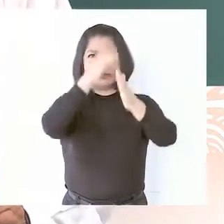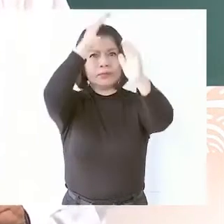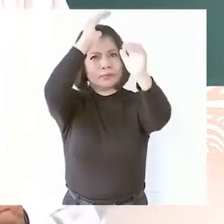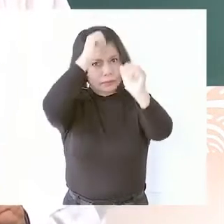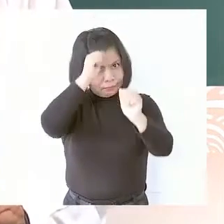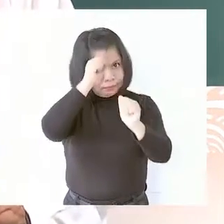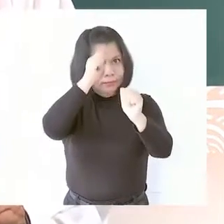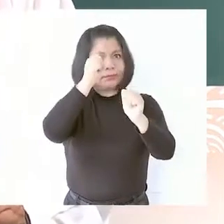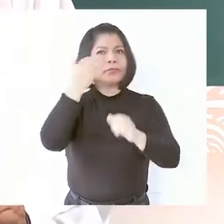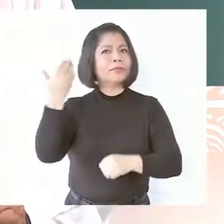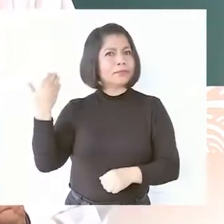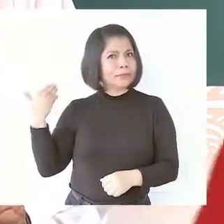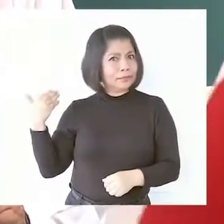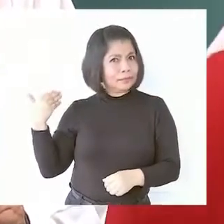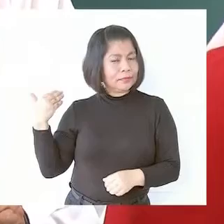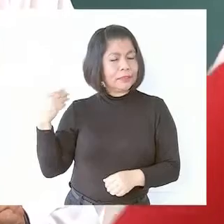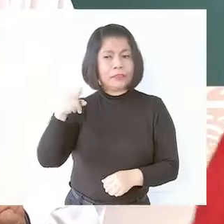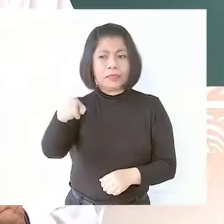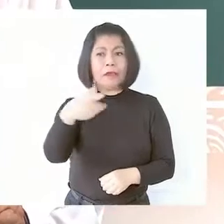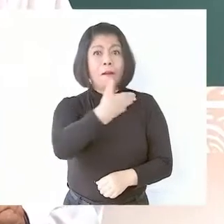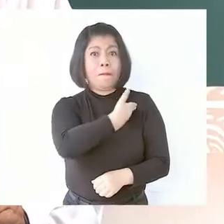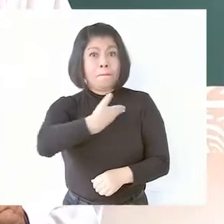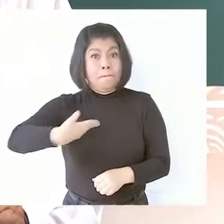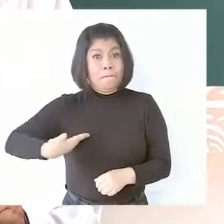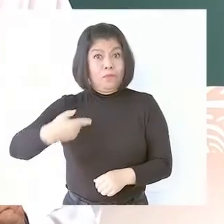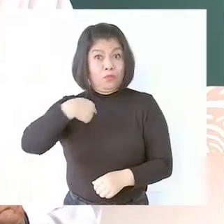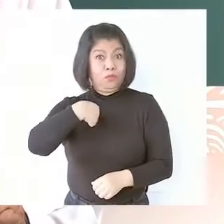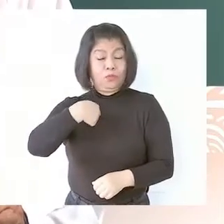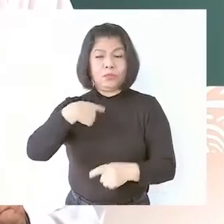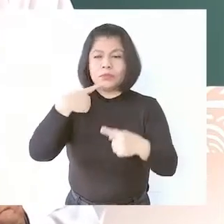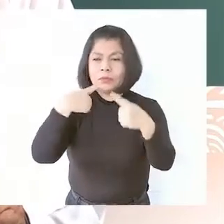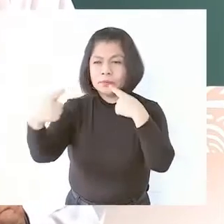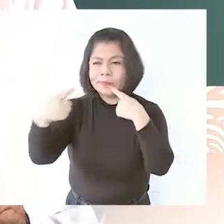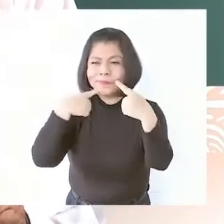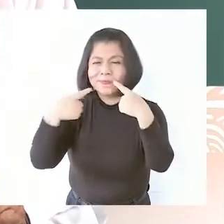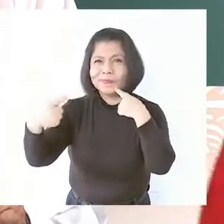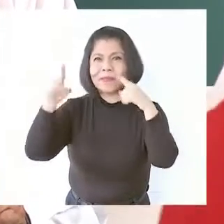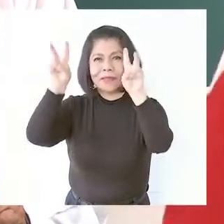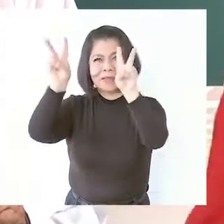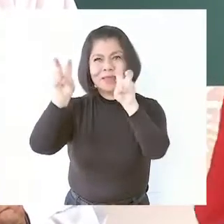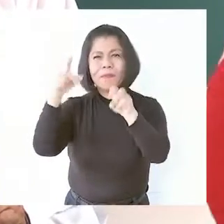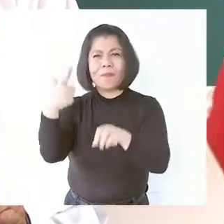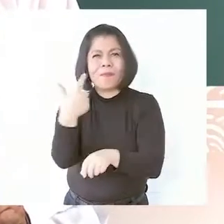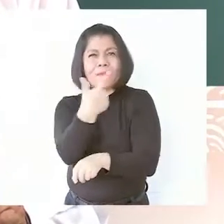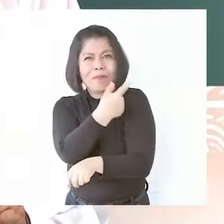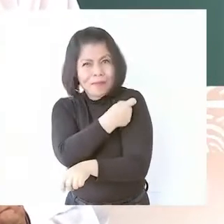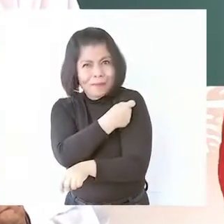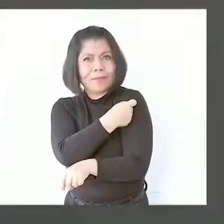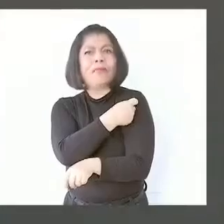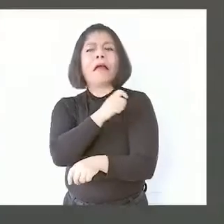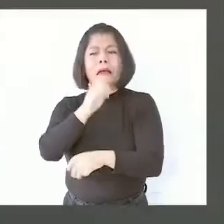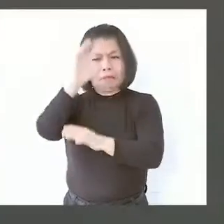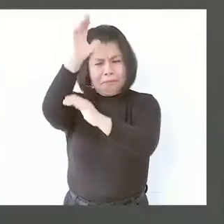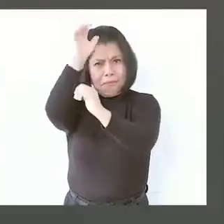se trató este tema. Y también Estados Unidos va a